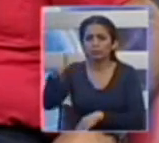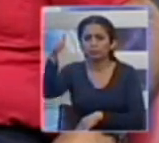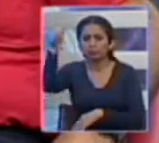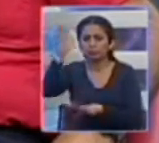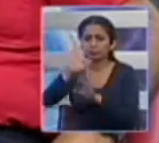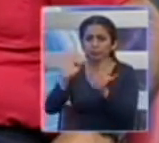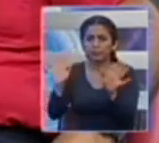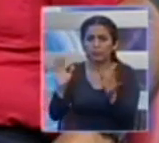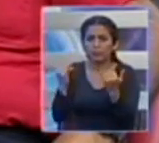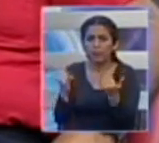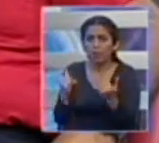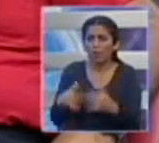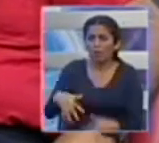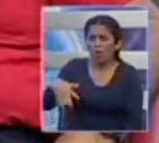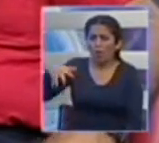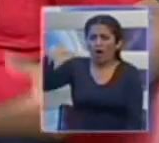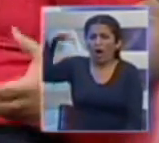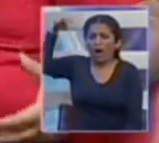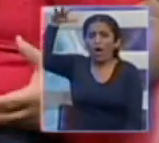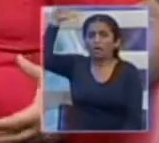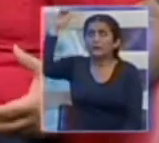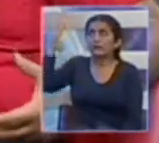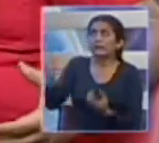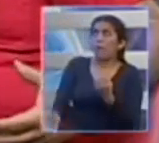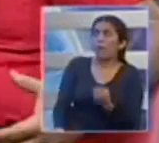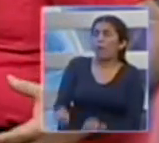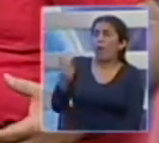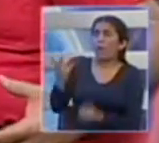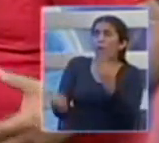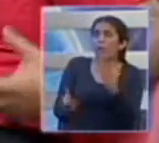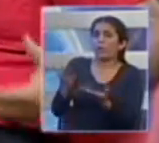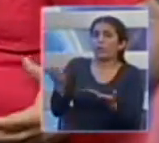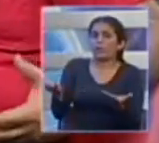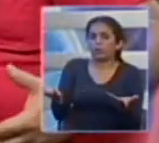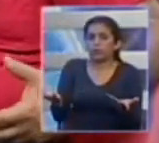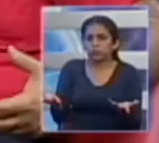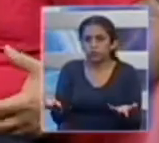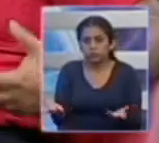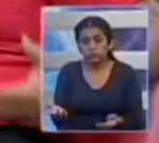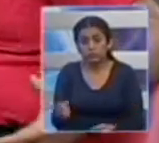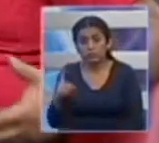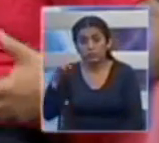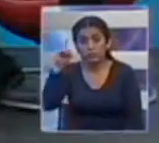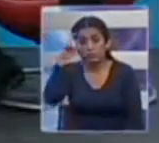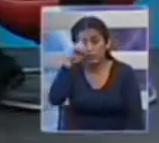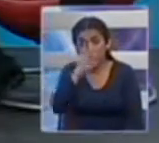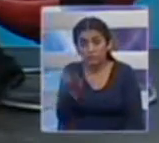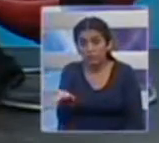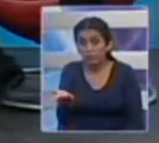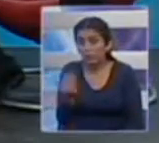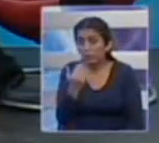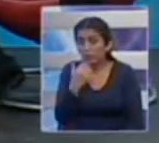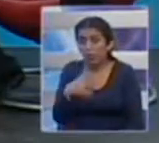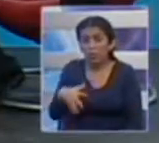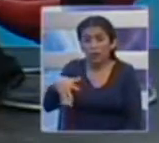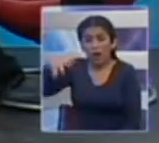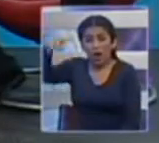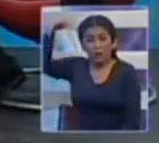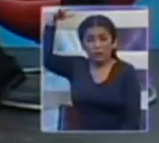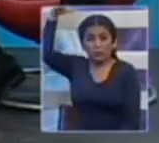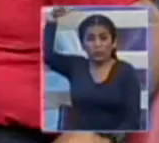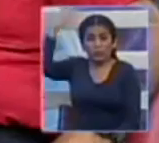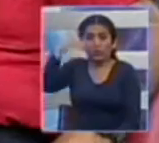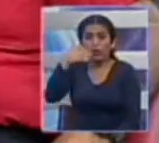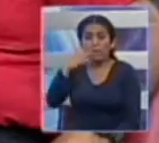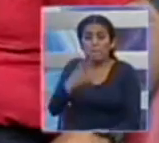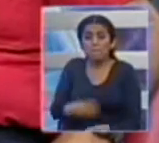problema mayor, ¿no? Un problema mayor porque la cantidad de combustible, hablemos de la madera, el papel y todo lo que le ponen, pues